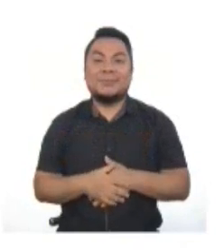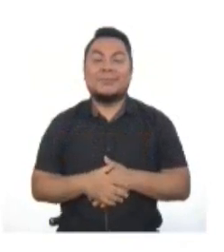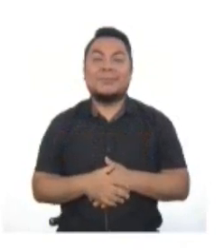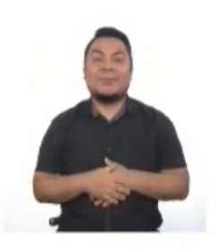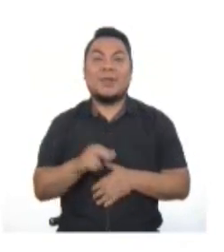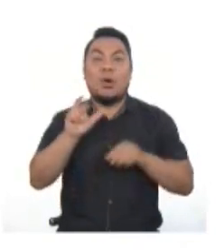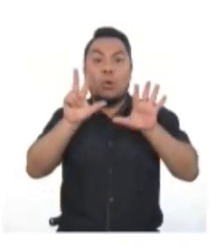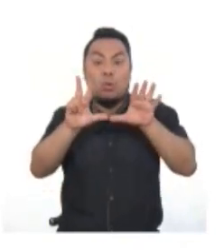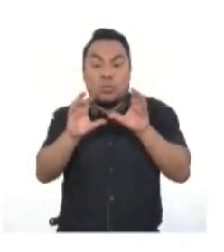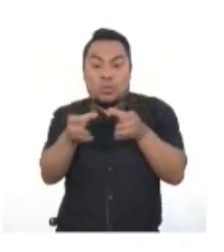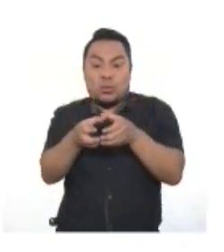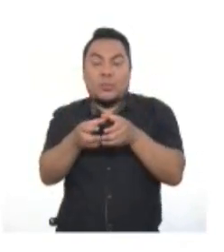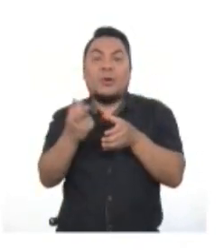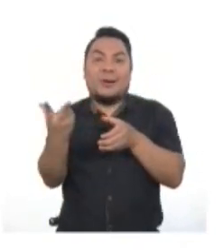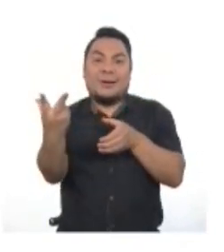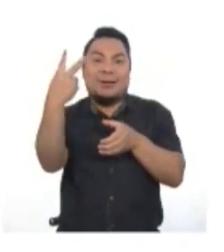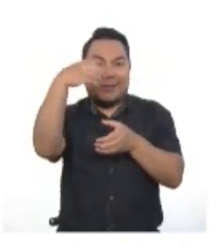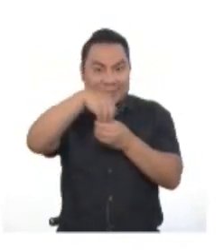8 grupos,